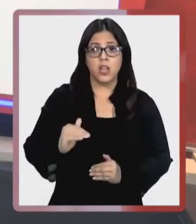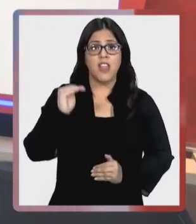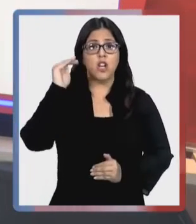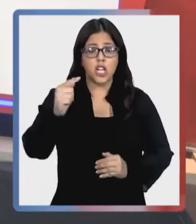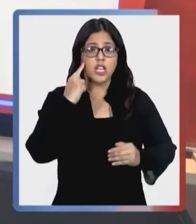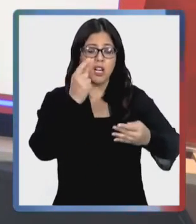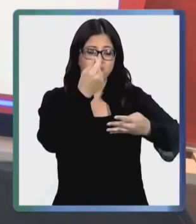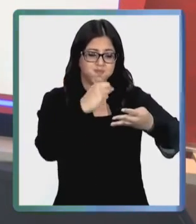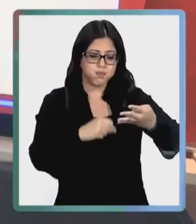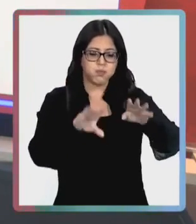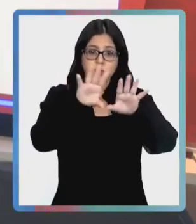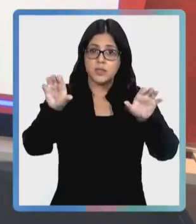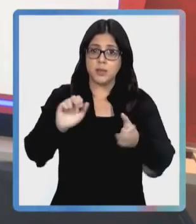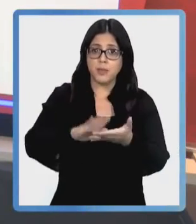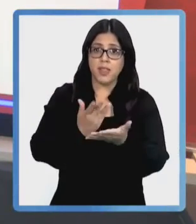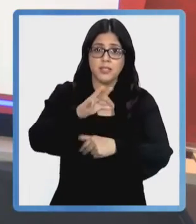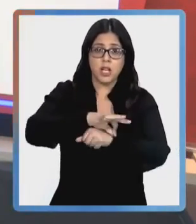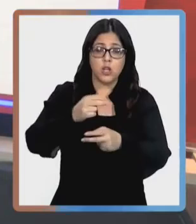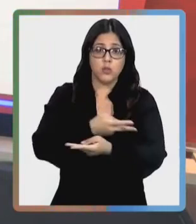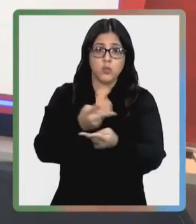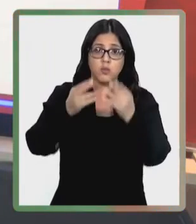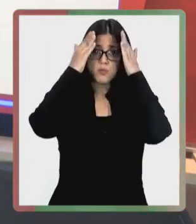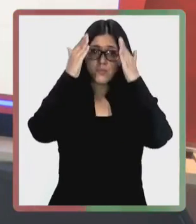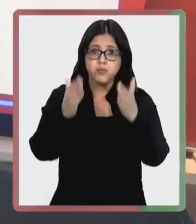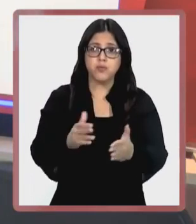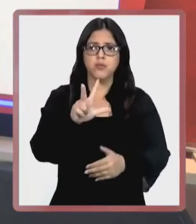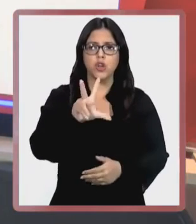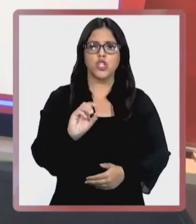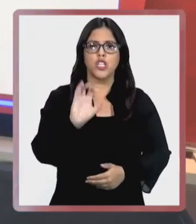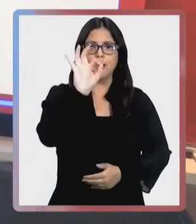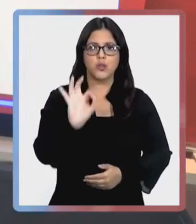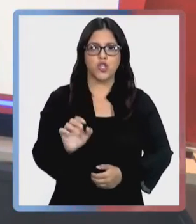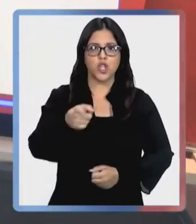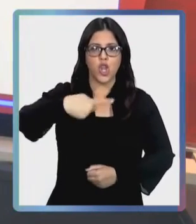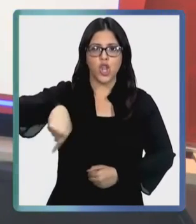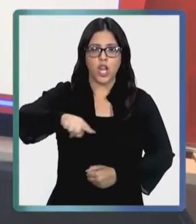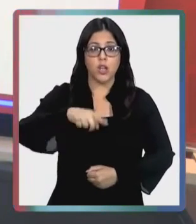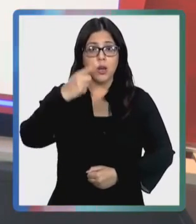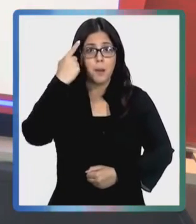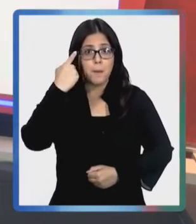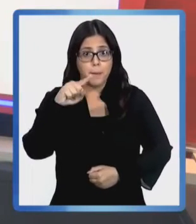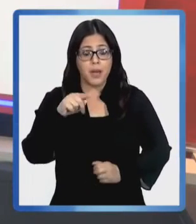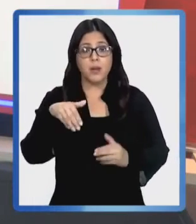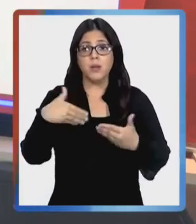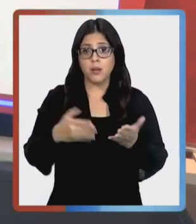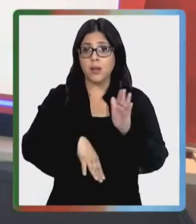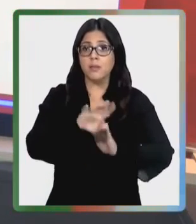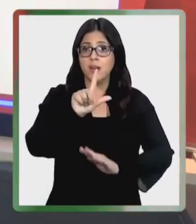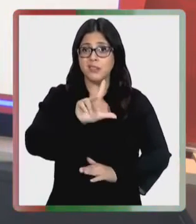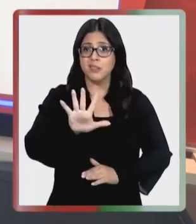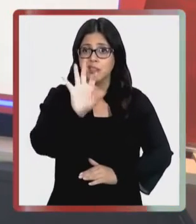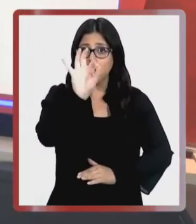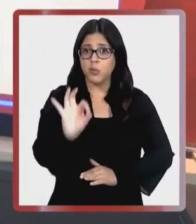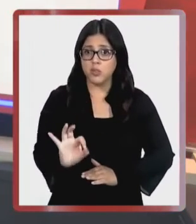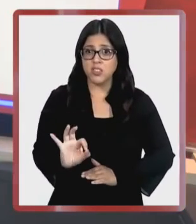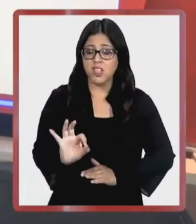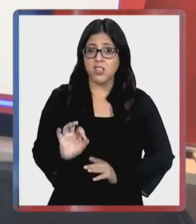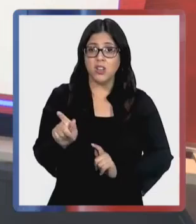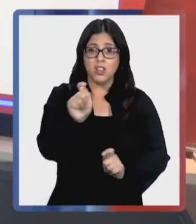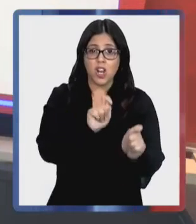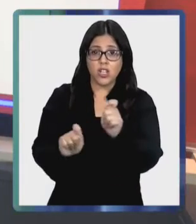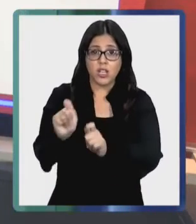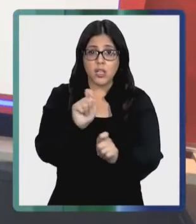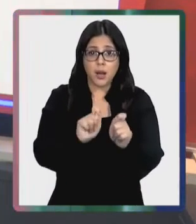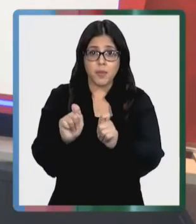y el sistema de salud público atiende aproximadamente al 80% de ellos. Sin embargo, aunque más del 75% de los